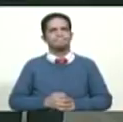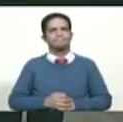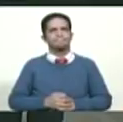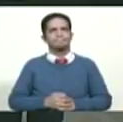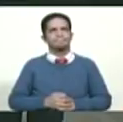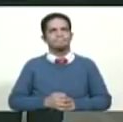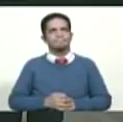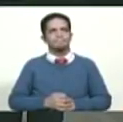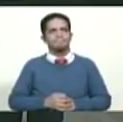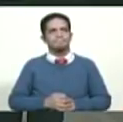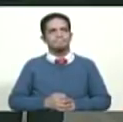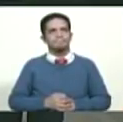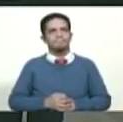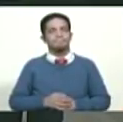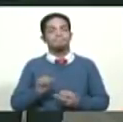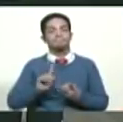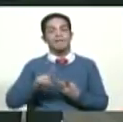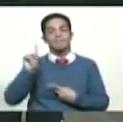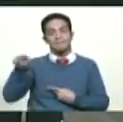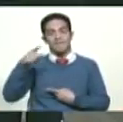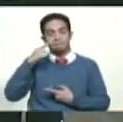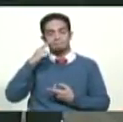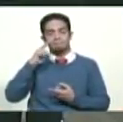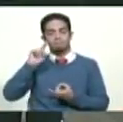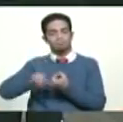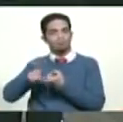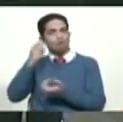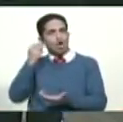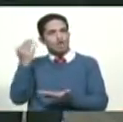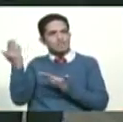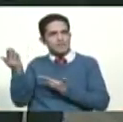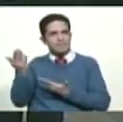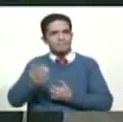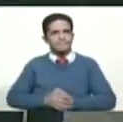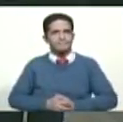saludo. Aquí está mi esposa Cilia Flores.